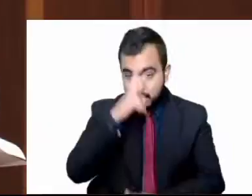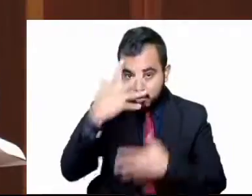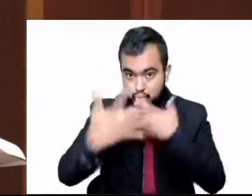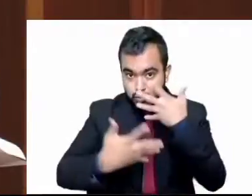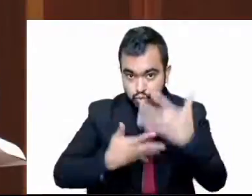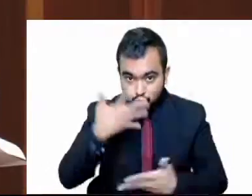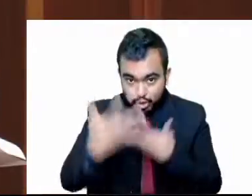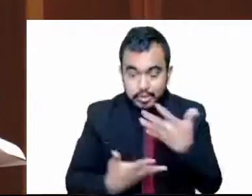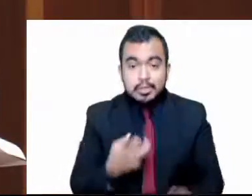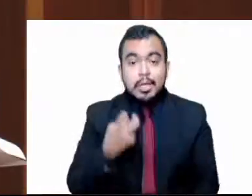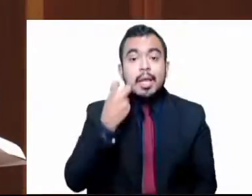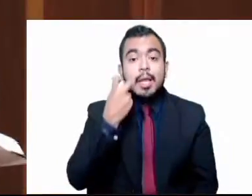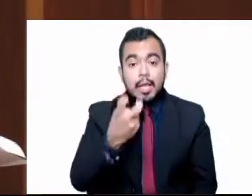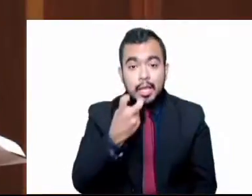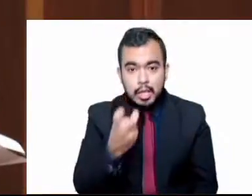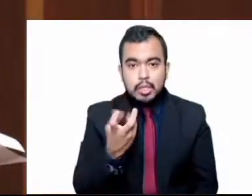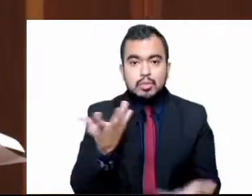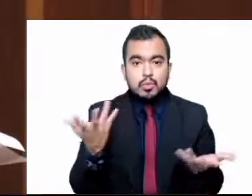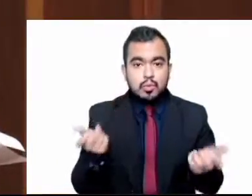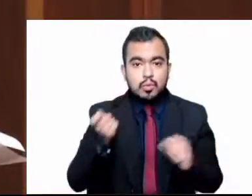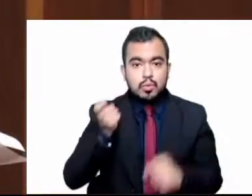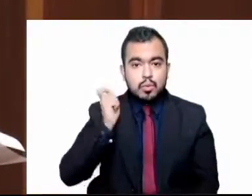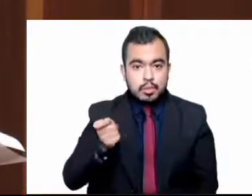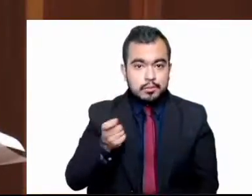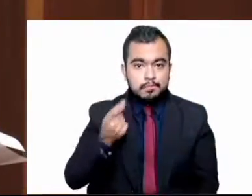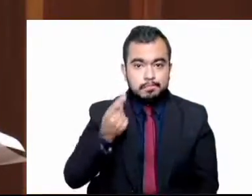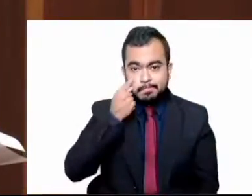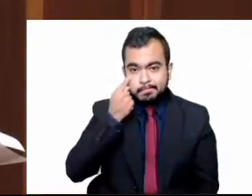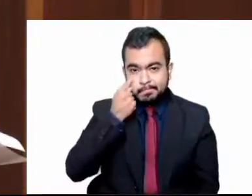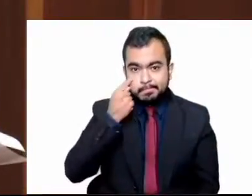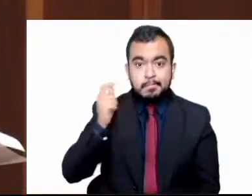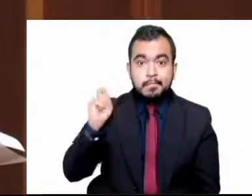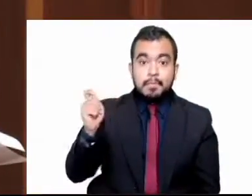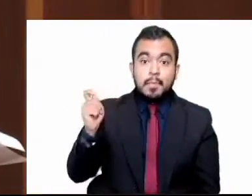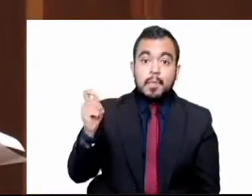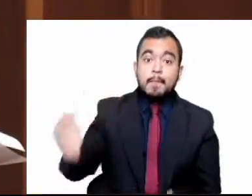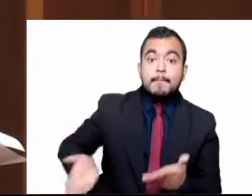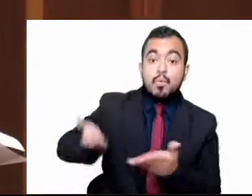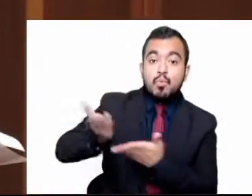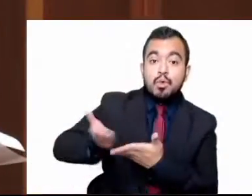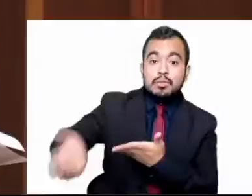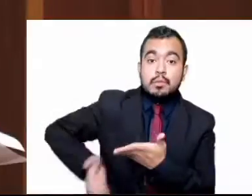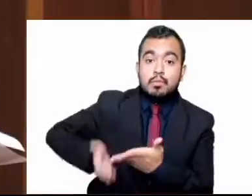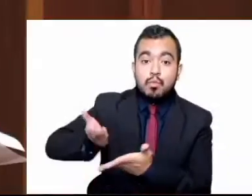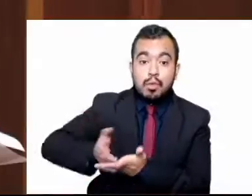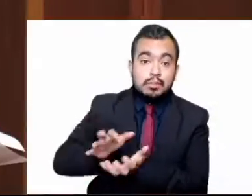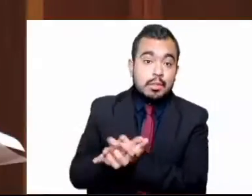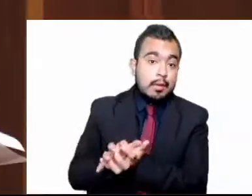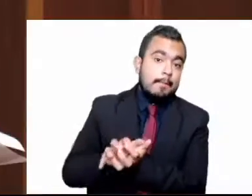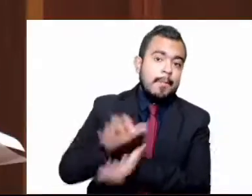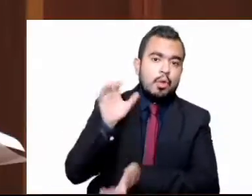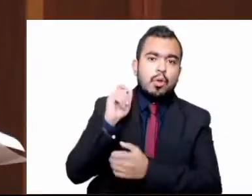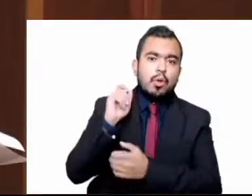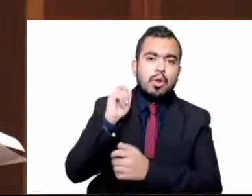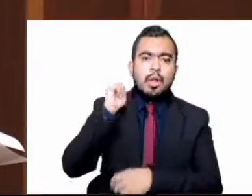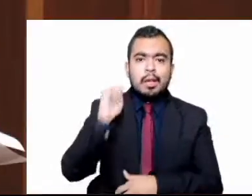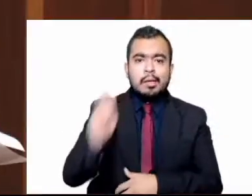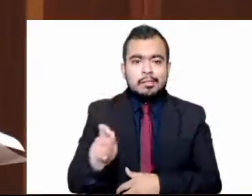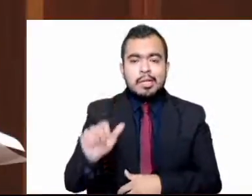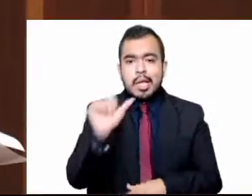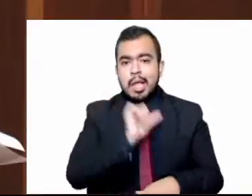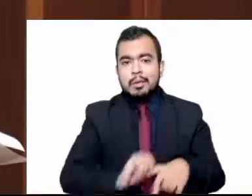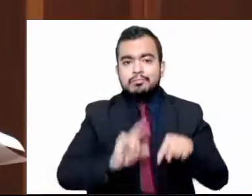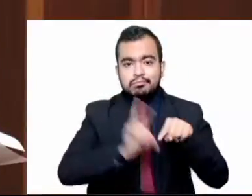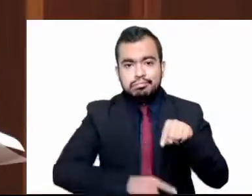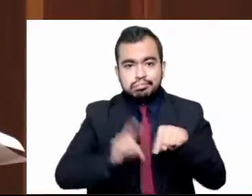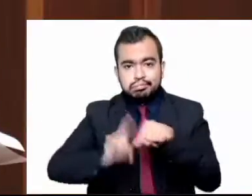subrayar que actualmente la mayoría de las políticas propuestas en materia de erradicación de la violencia contra las